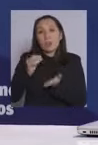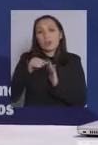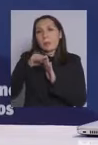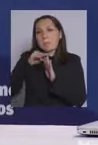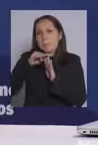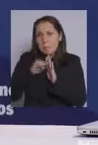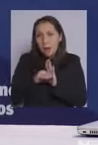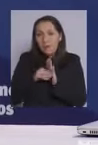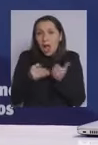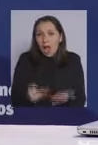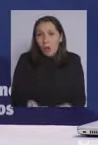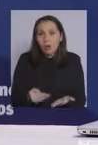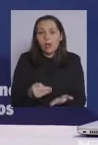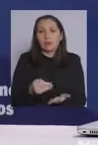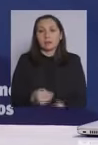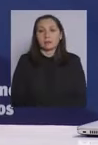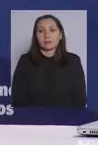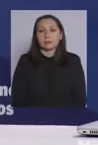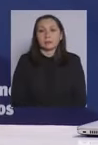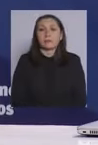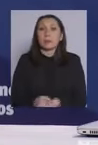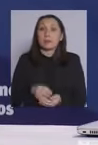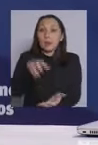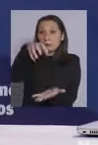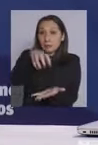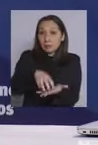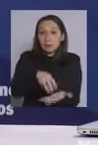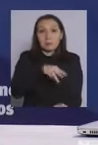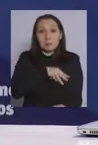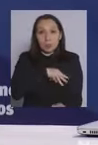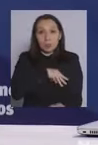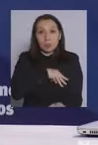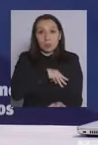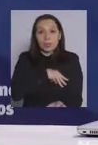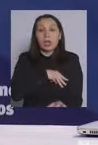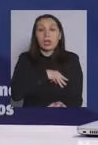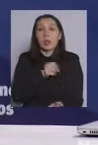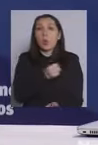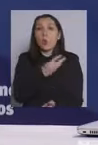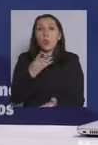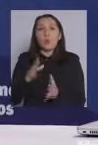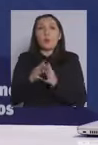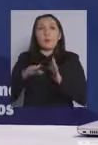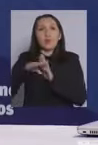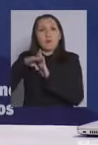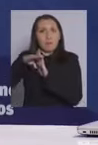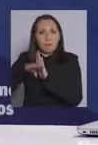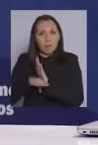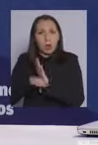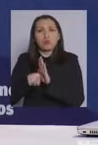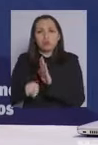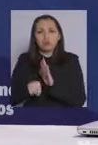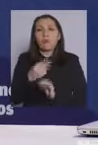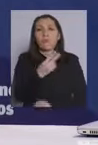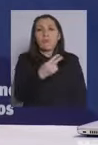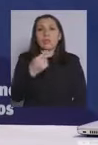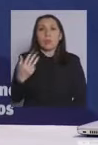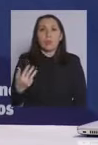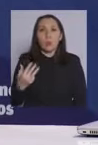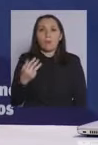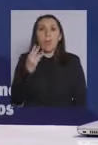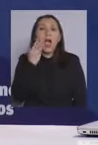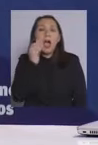el número más bajo. Y para la región metropolitana es el número más bajo desde el 29